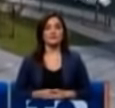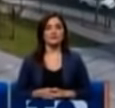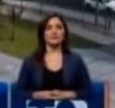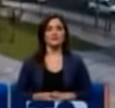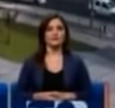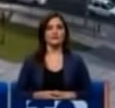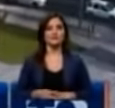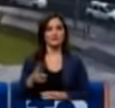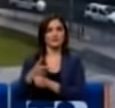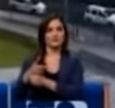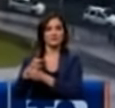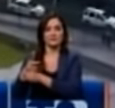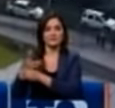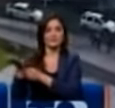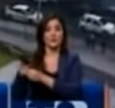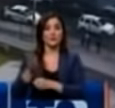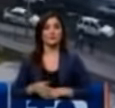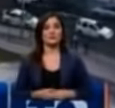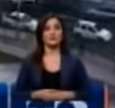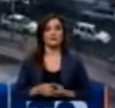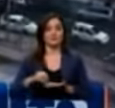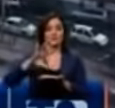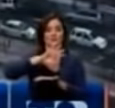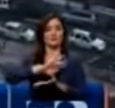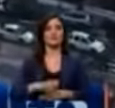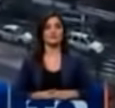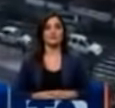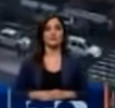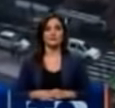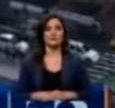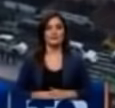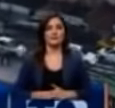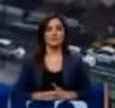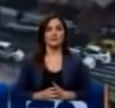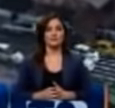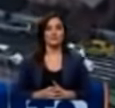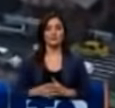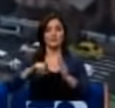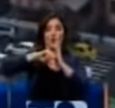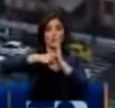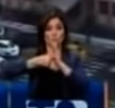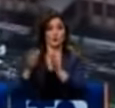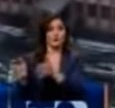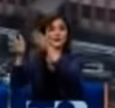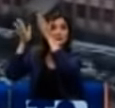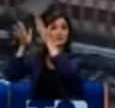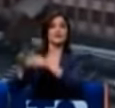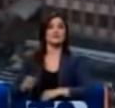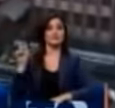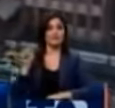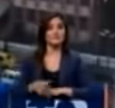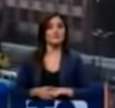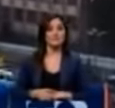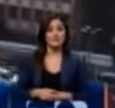exactamente con una imagen, ahí vemos parte de la Asamblea Nacional, la Contraloría General del Estado.